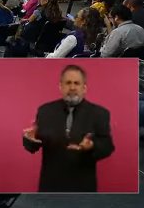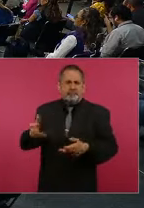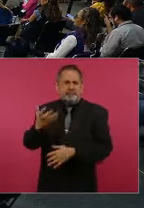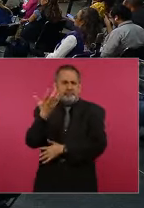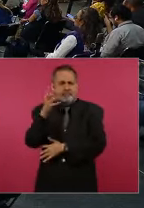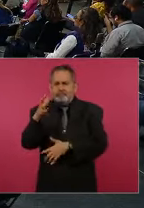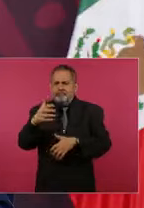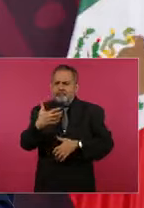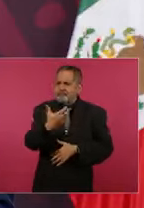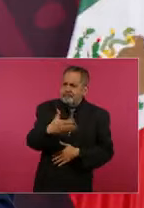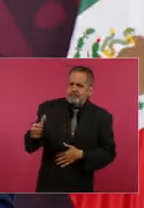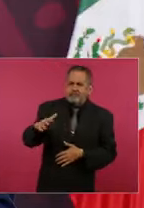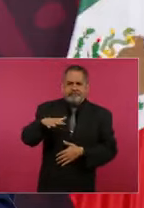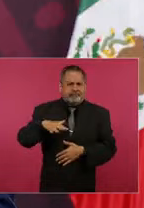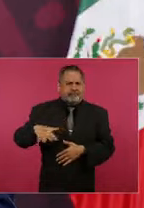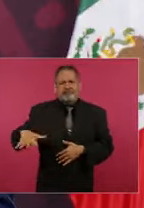bosques,